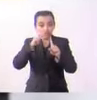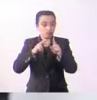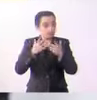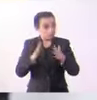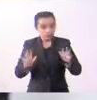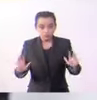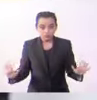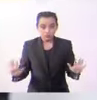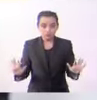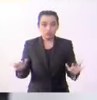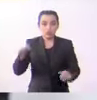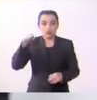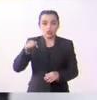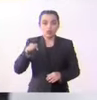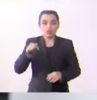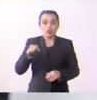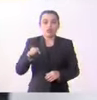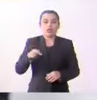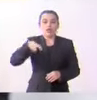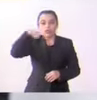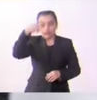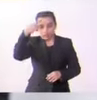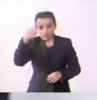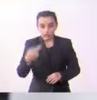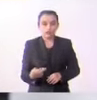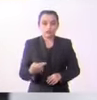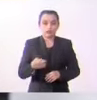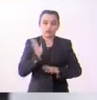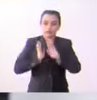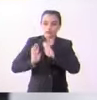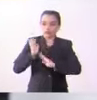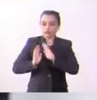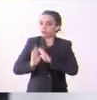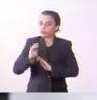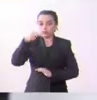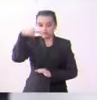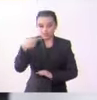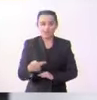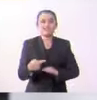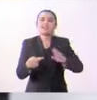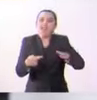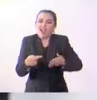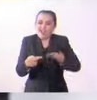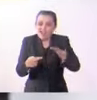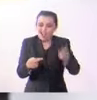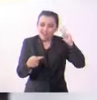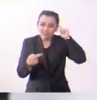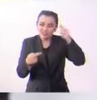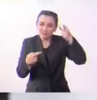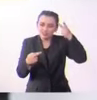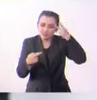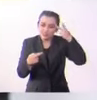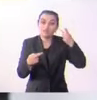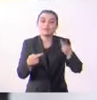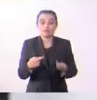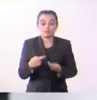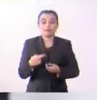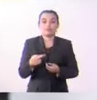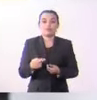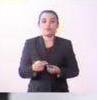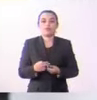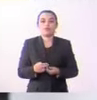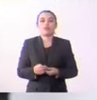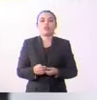necesario que definamos qué es un cuento realista. Y un cuento realista puede definirse como una representación